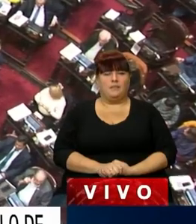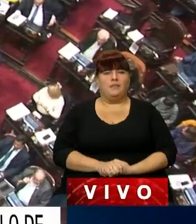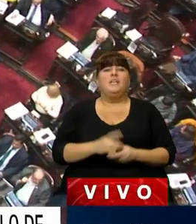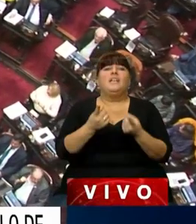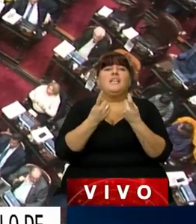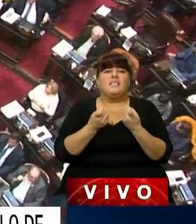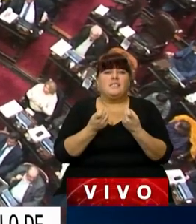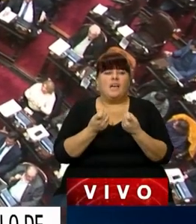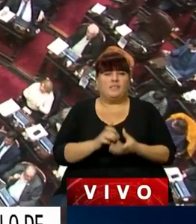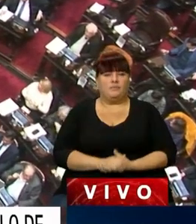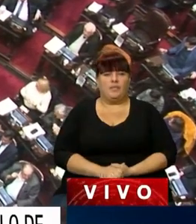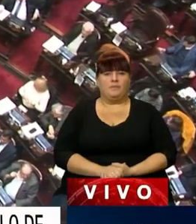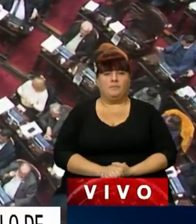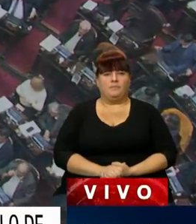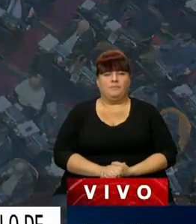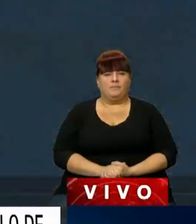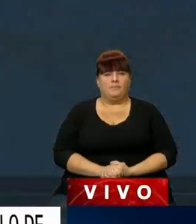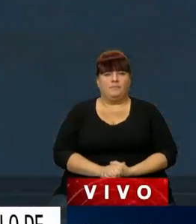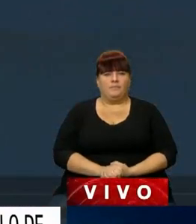¿Qué necesitas?